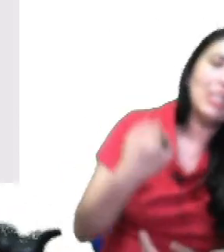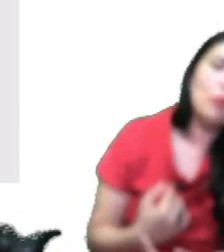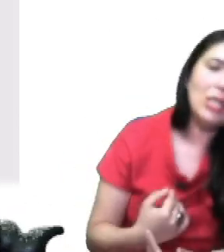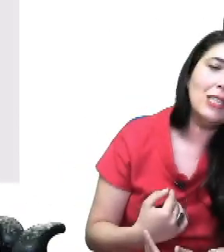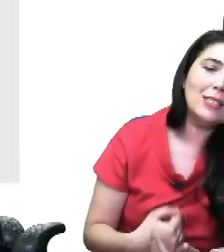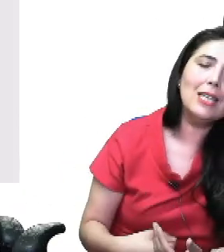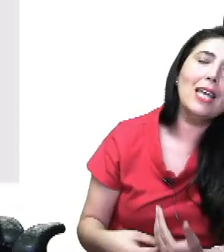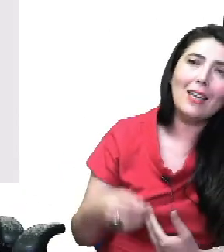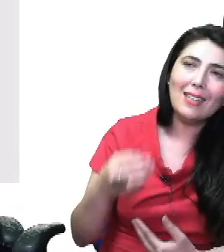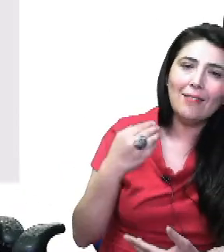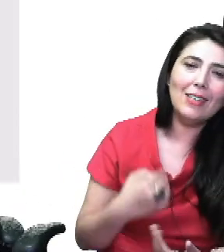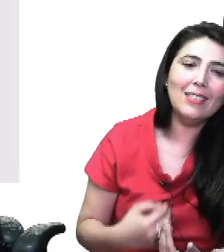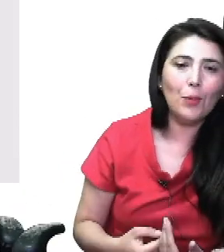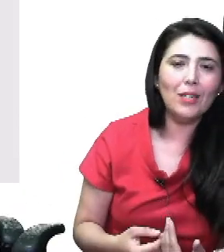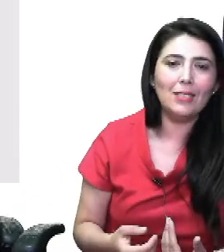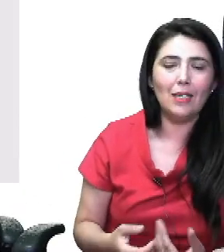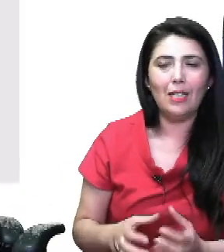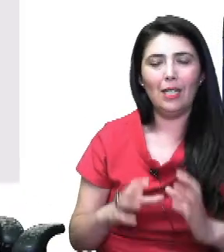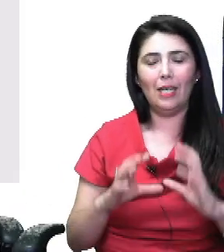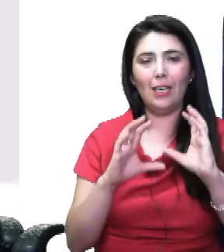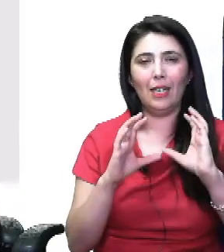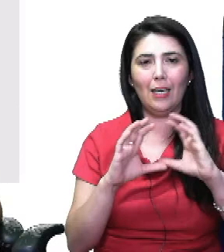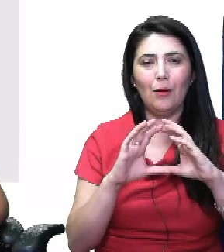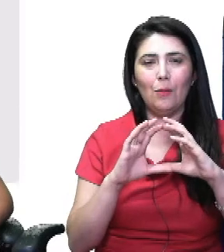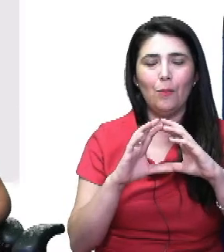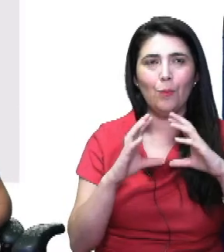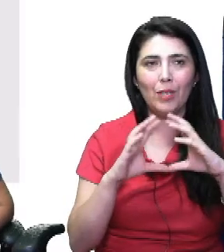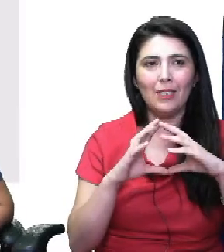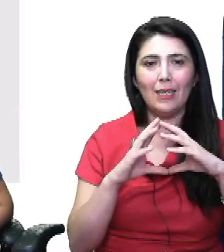otra cosa que es muy interesante es que esta vivencia puede ser